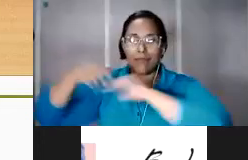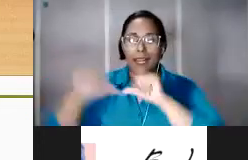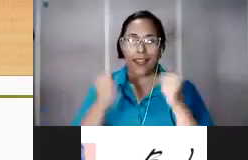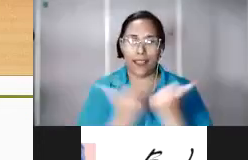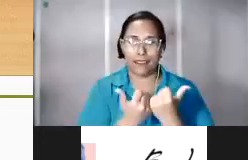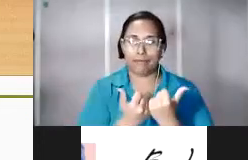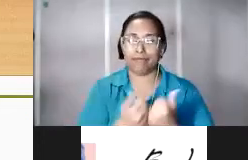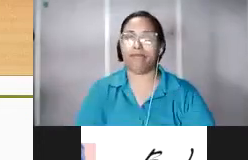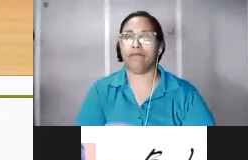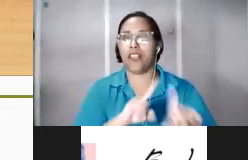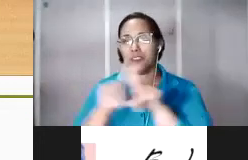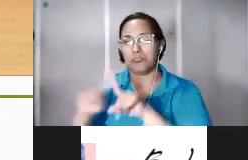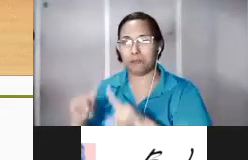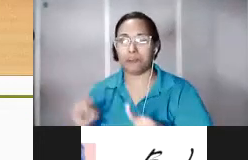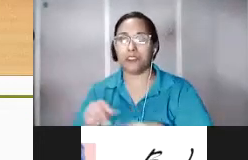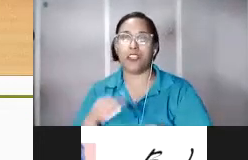muchachas que,